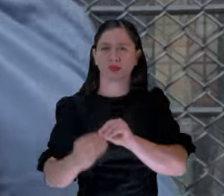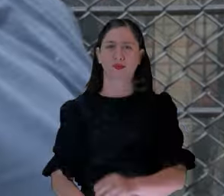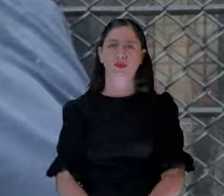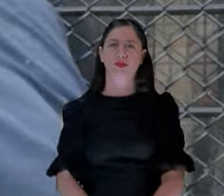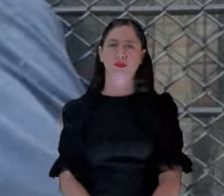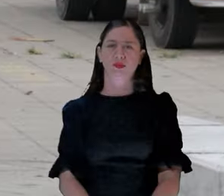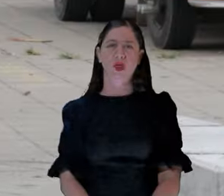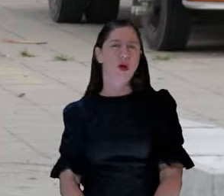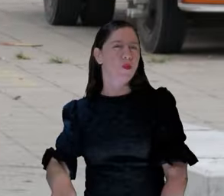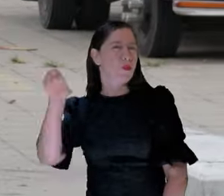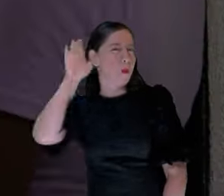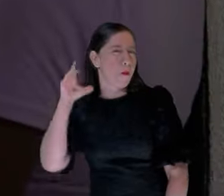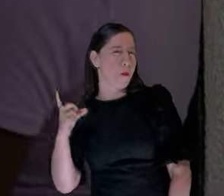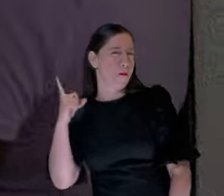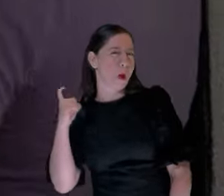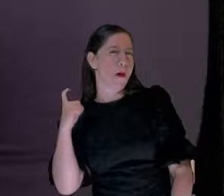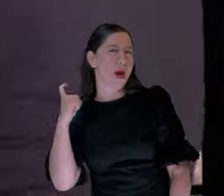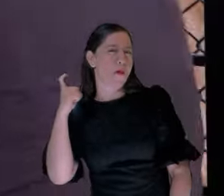besito. Así.